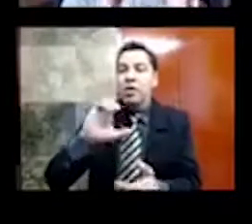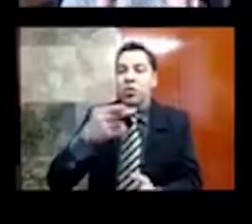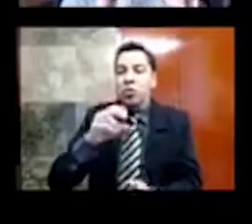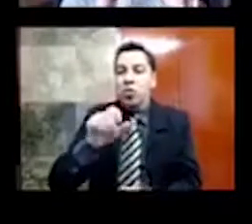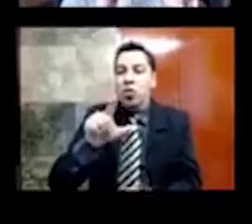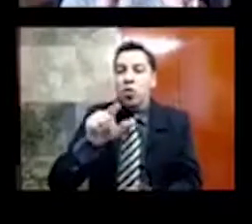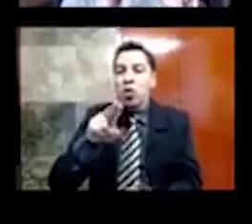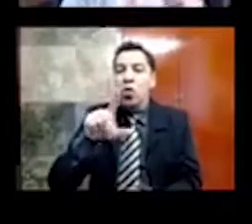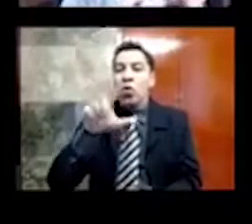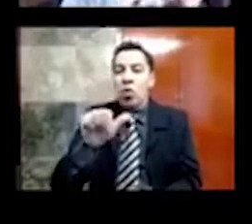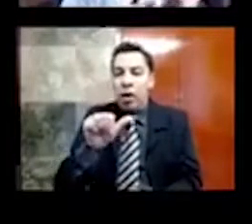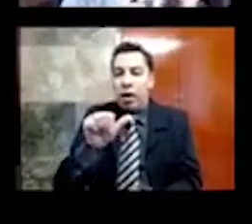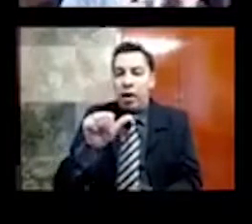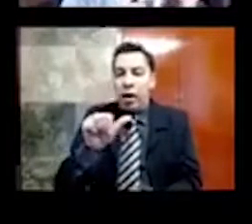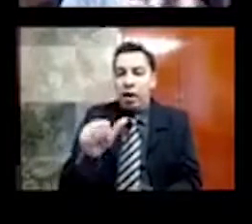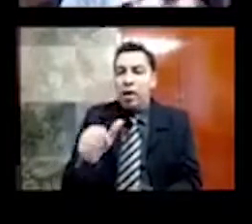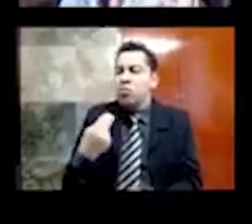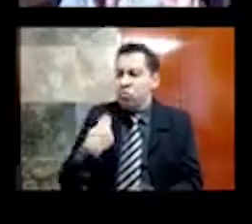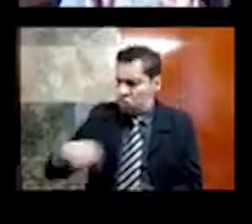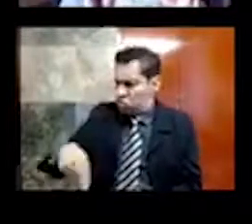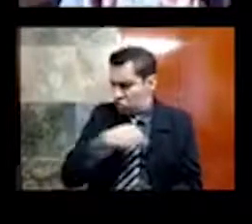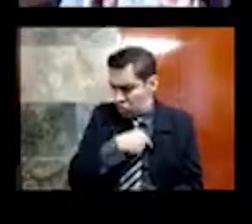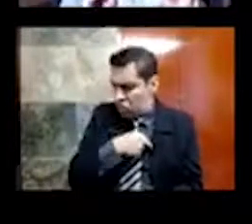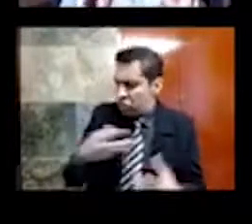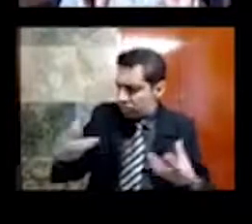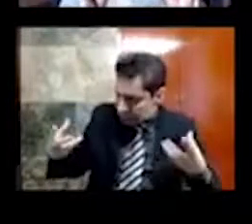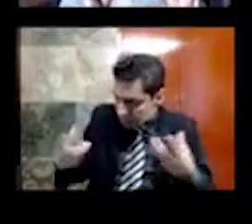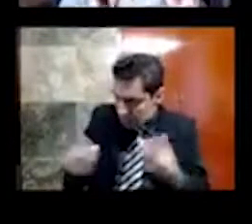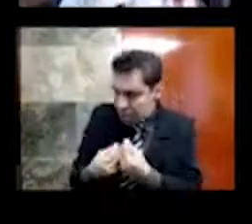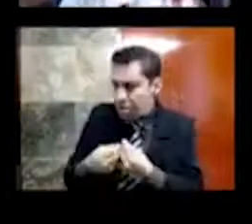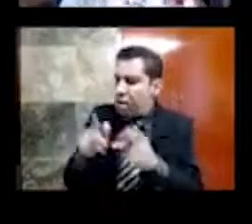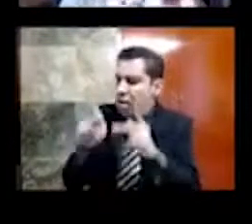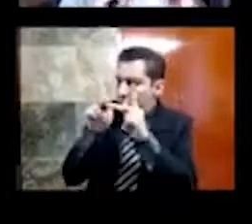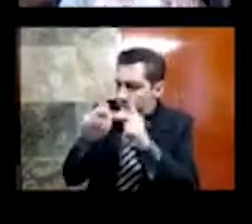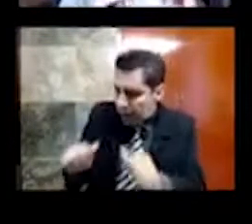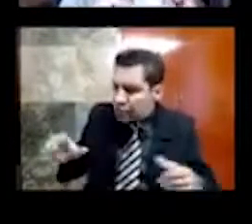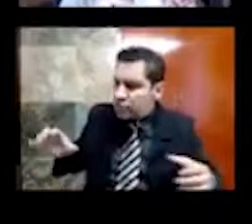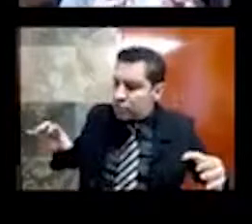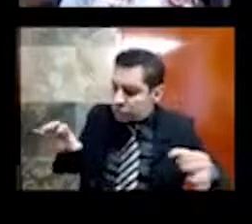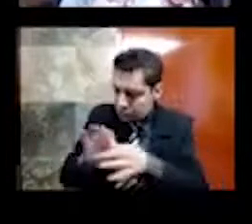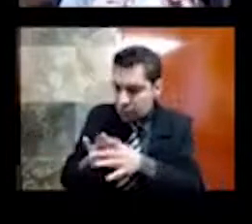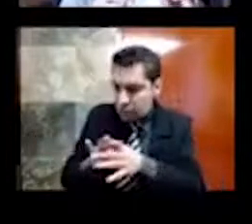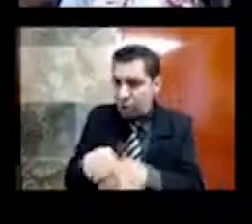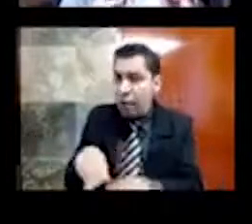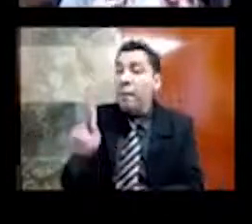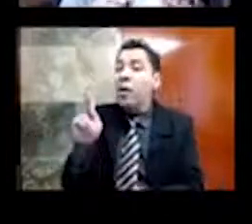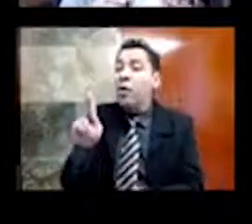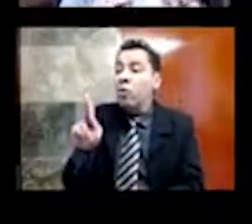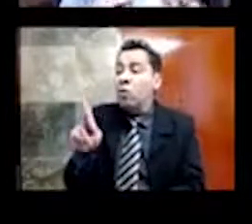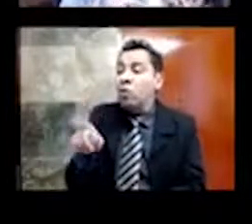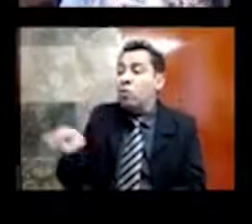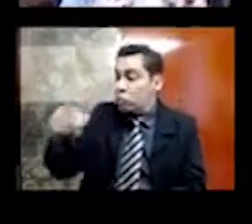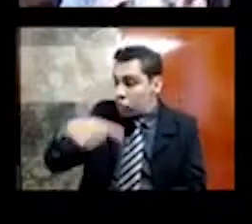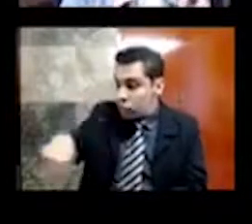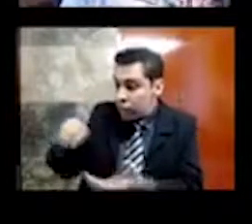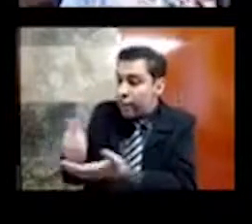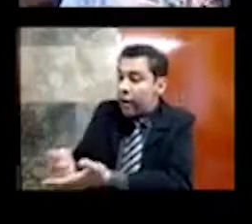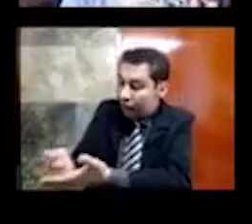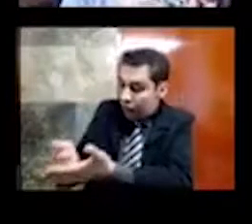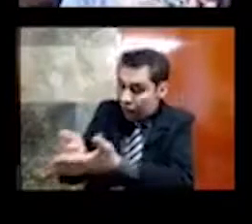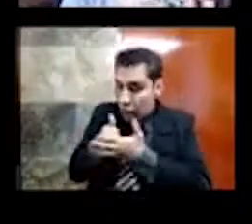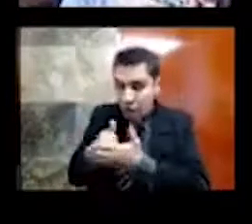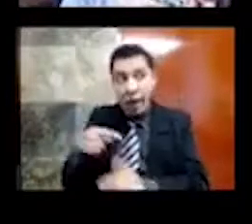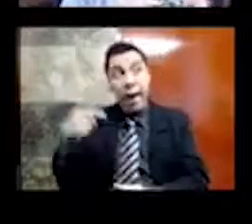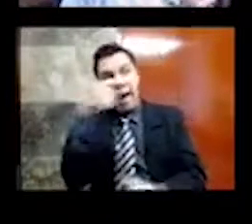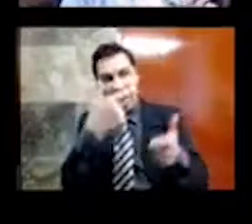Son sus principales enemigos. Y entonces son aliados siempre y cuando los españoles les ayuden a acabar con estos